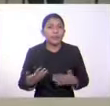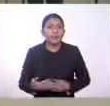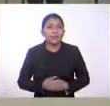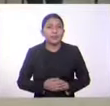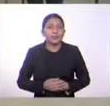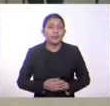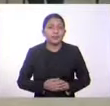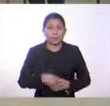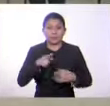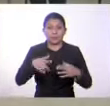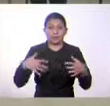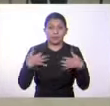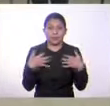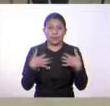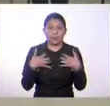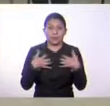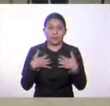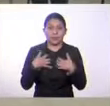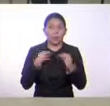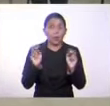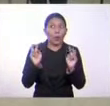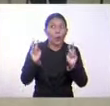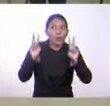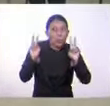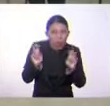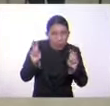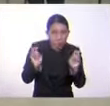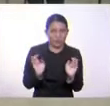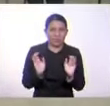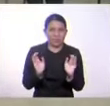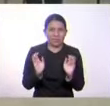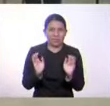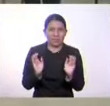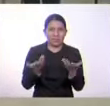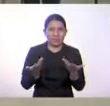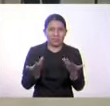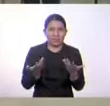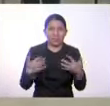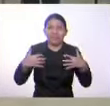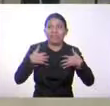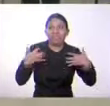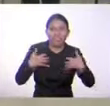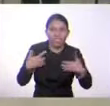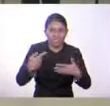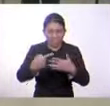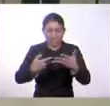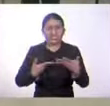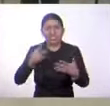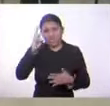a una vida entre comillas y en minúscula. Por eso más adelante seguramente